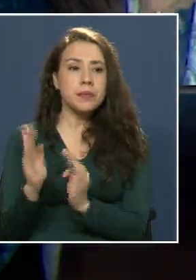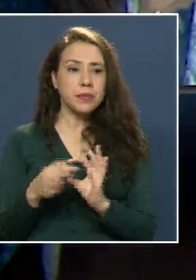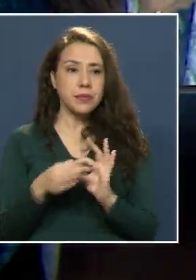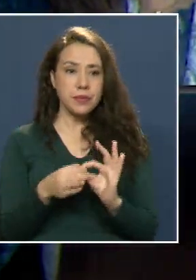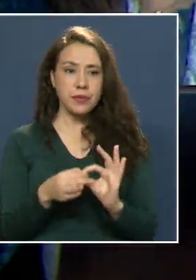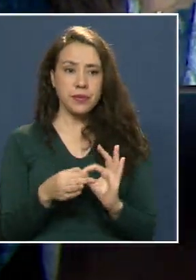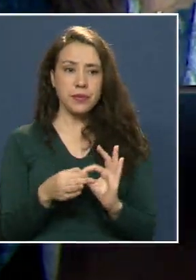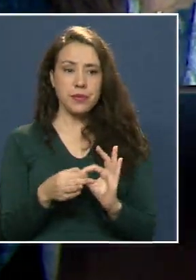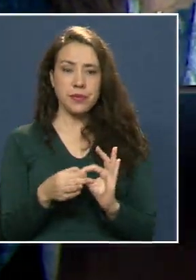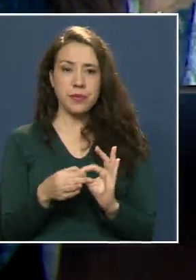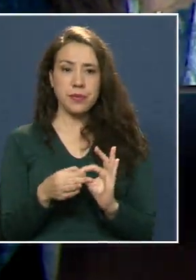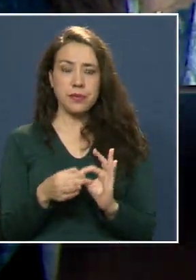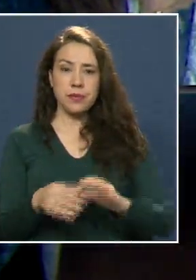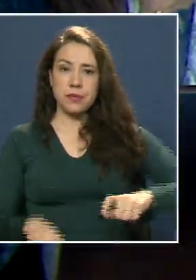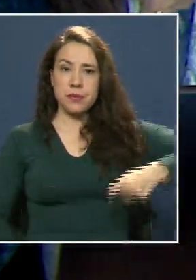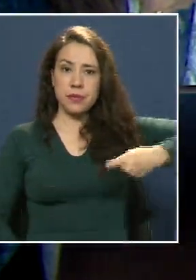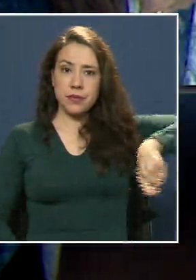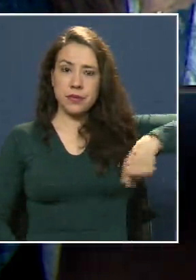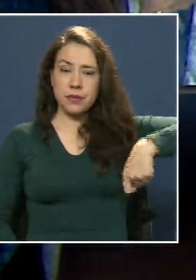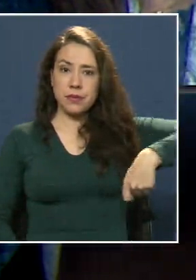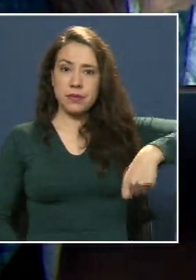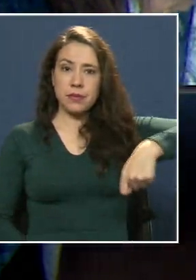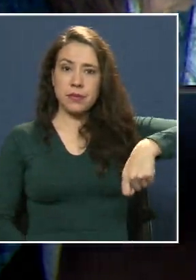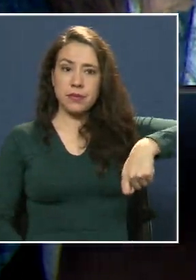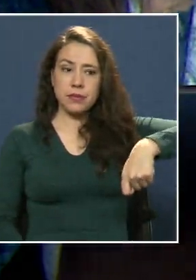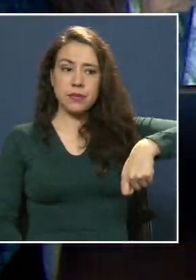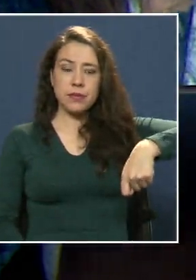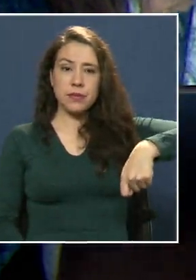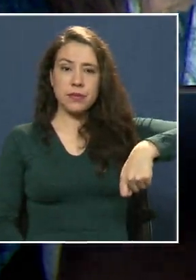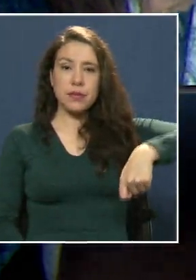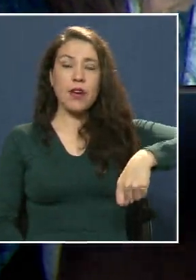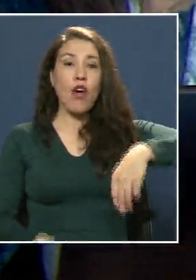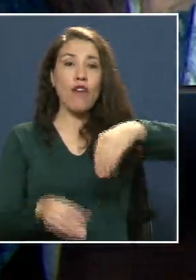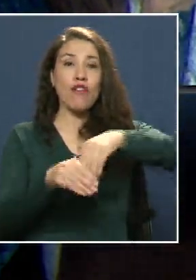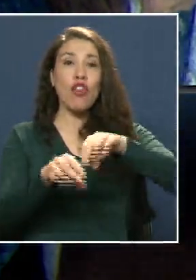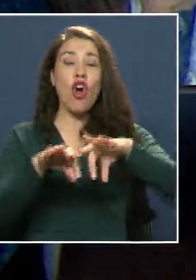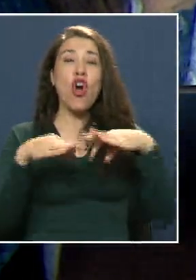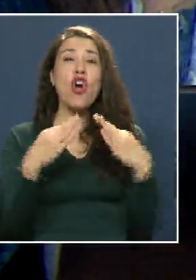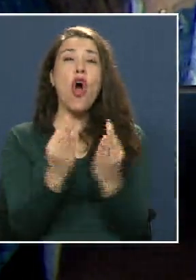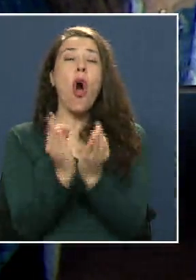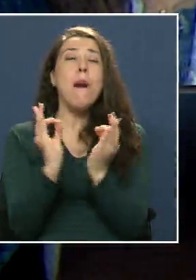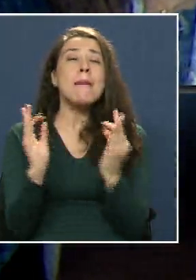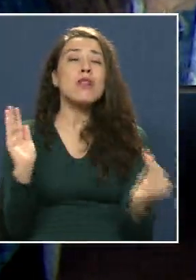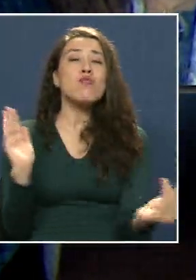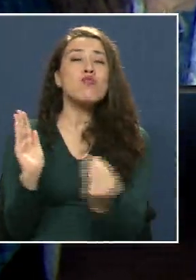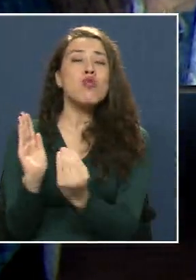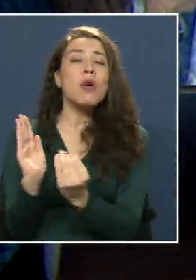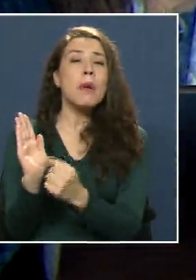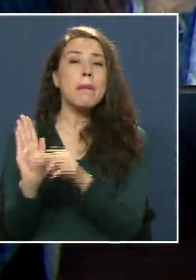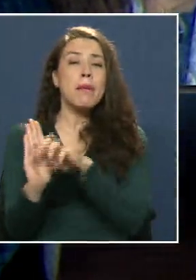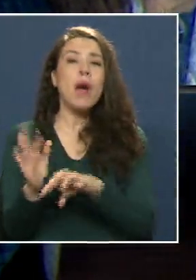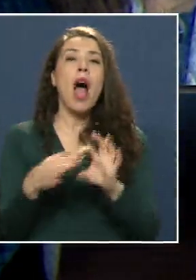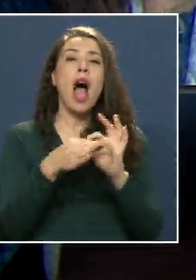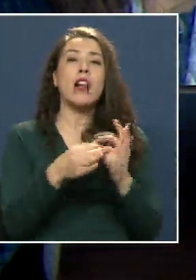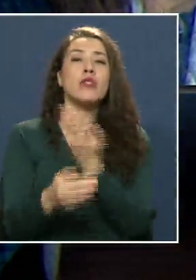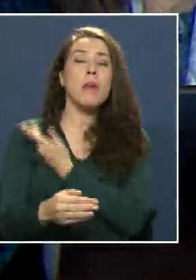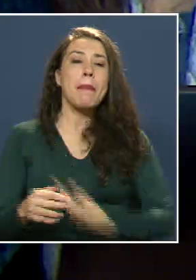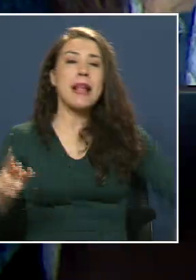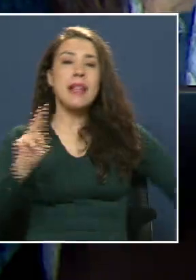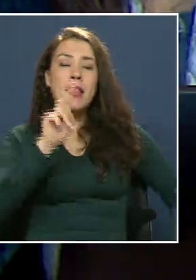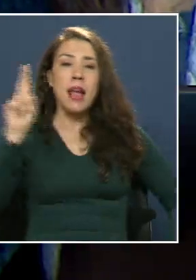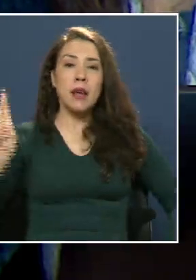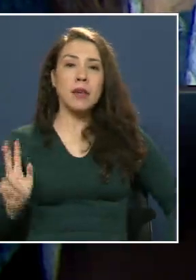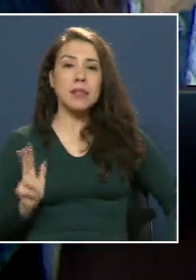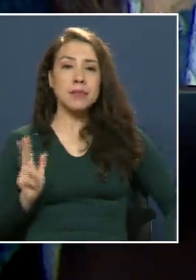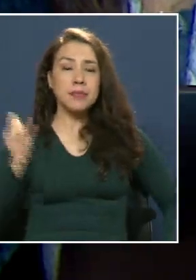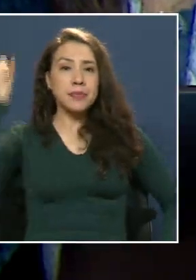Agradezco al Senado por haber votado por unanimidad este proyecto. Agradezco también al presidente de la República,